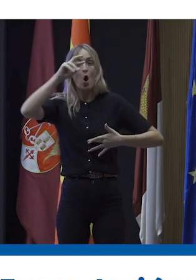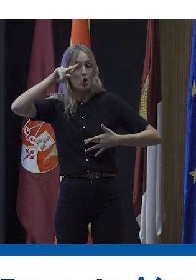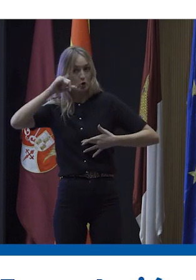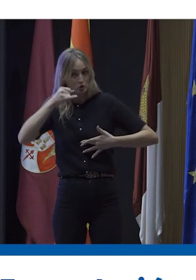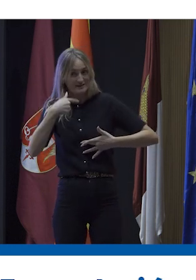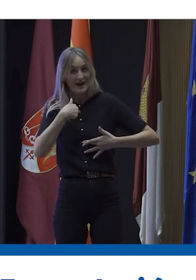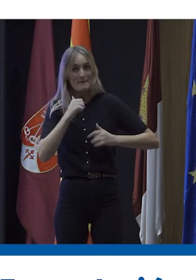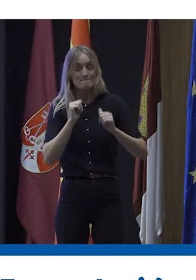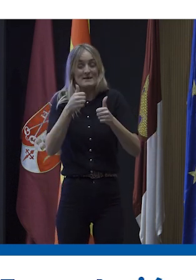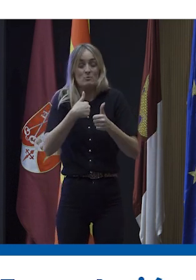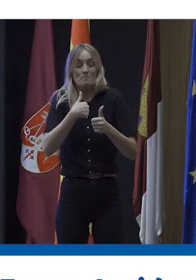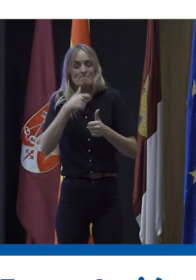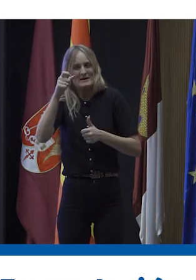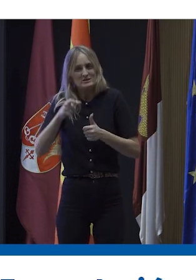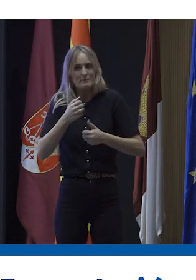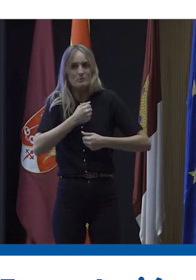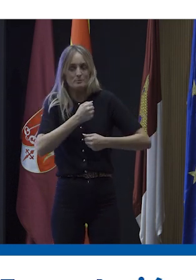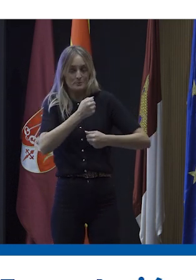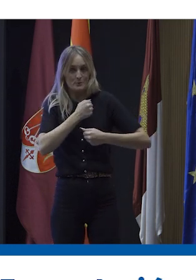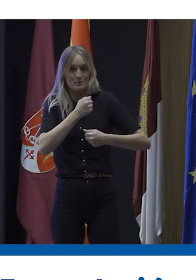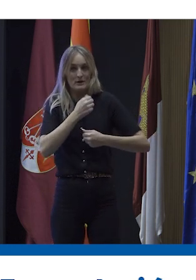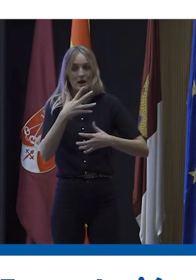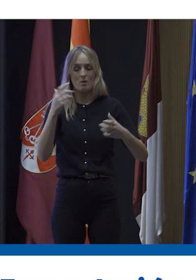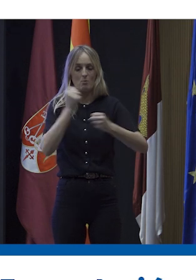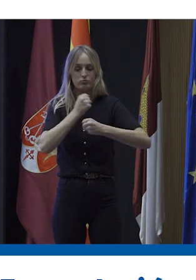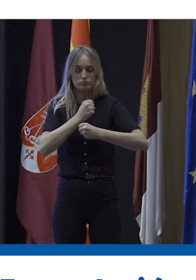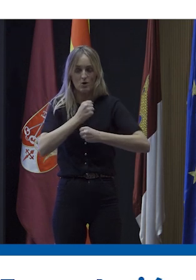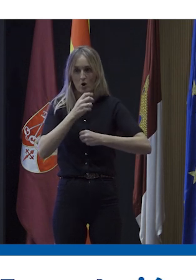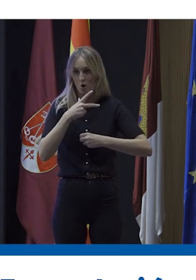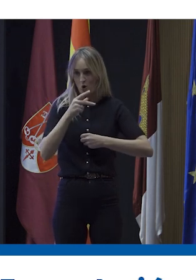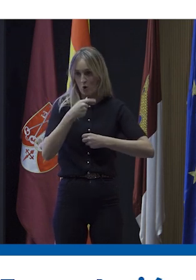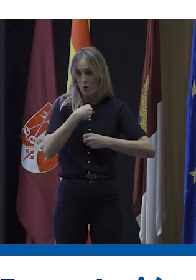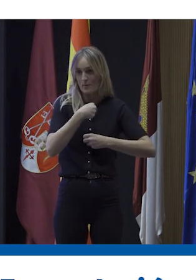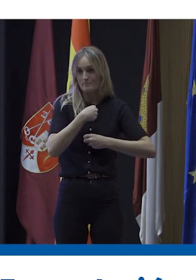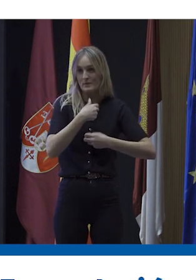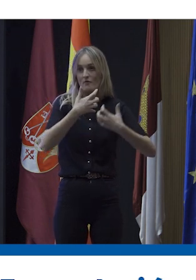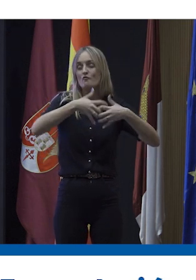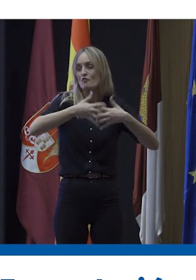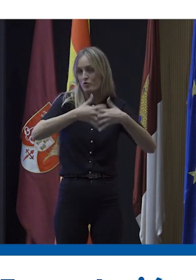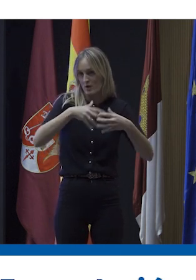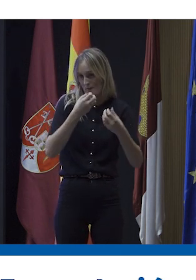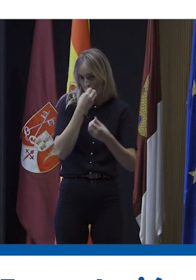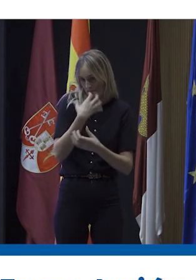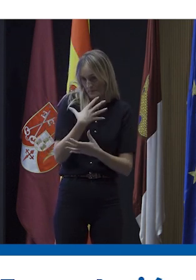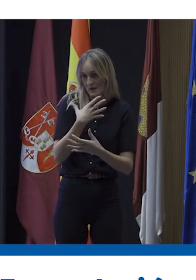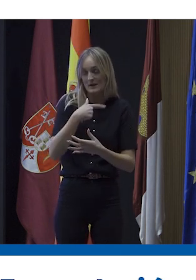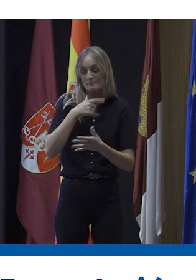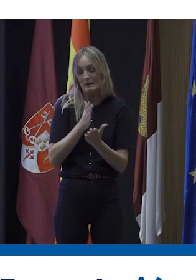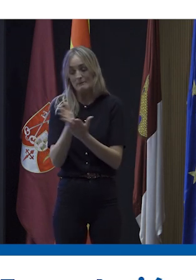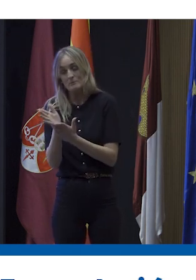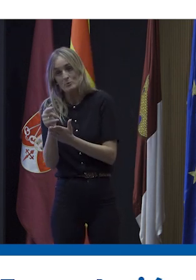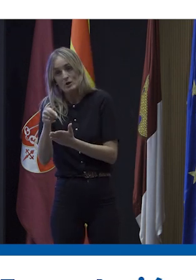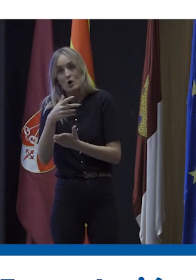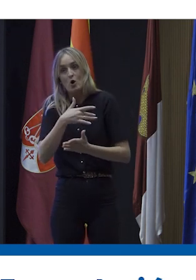siguiera teniendo un soporte, que no entrase en parada cardíaca, digamos, sin funcionalidad. Y por otro lado,